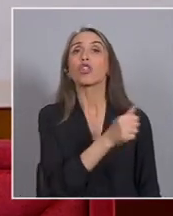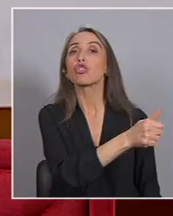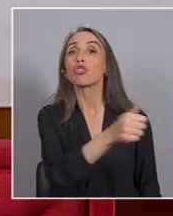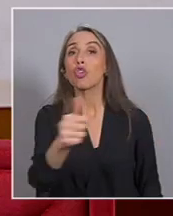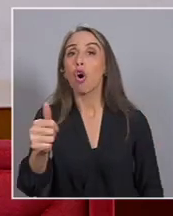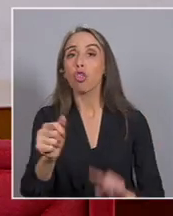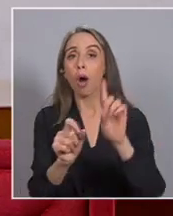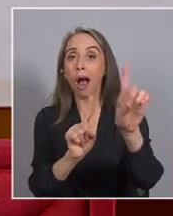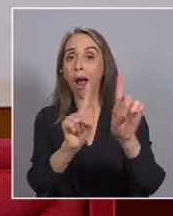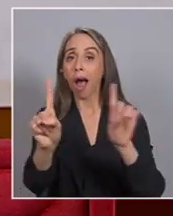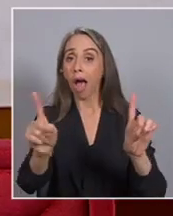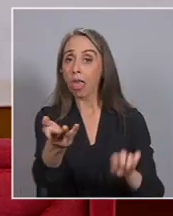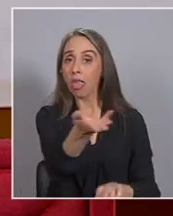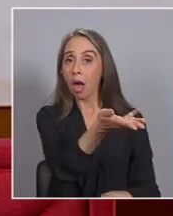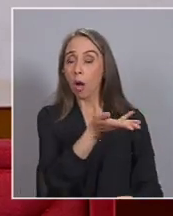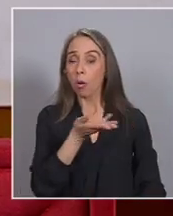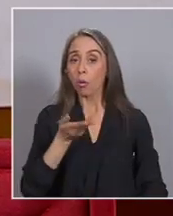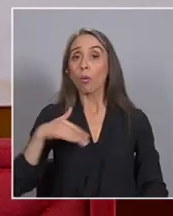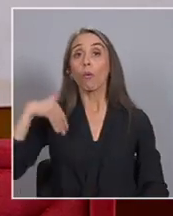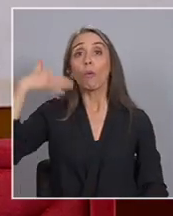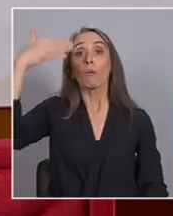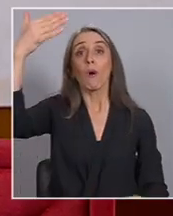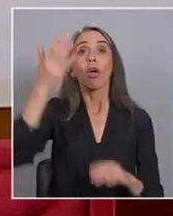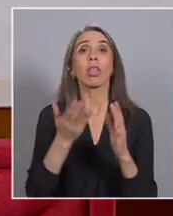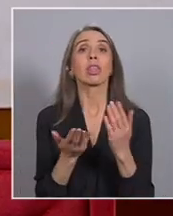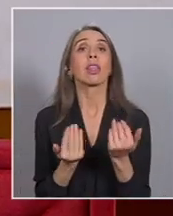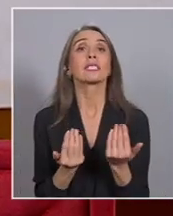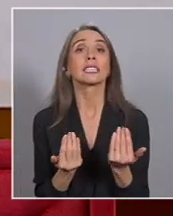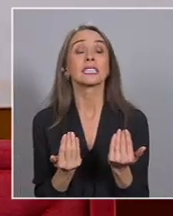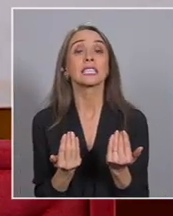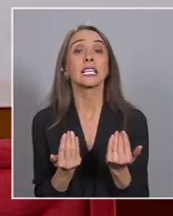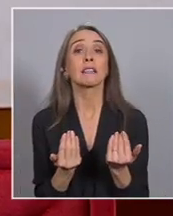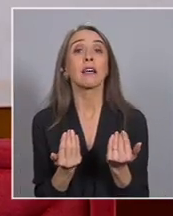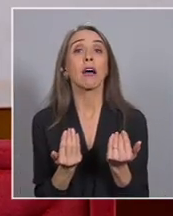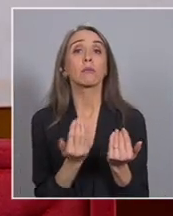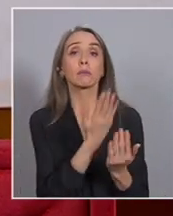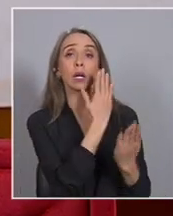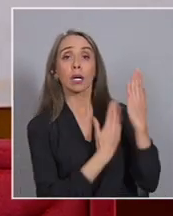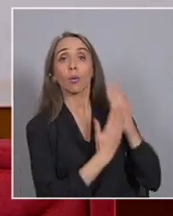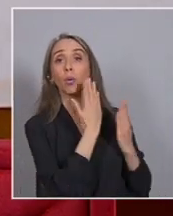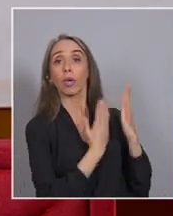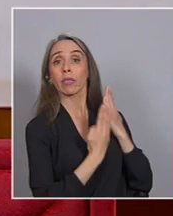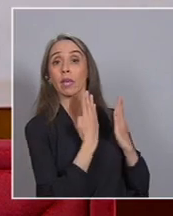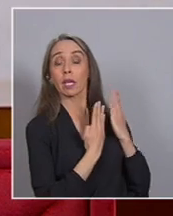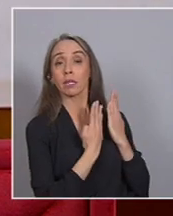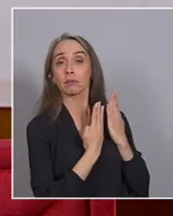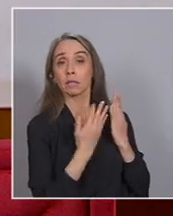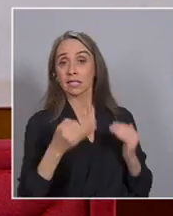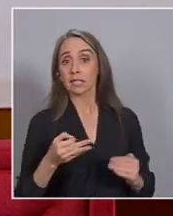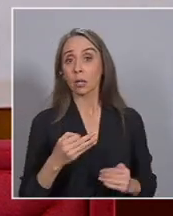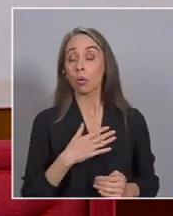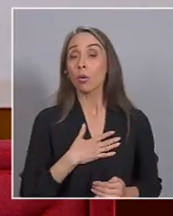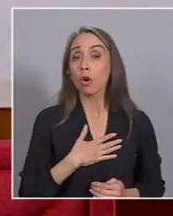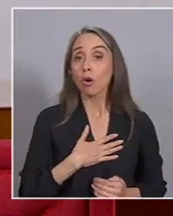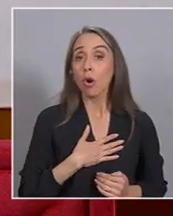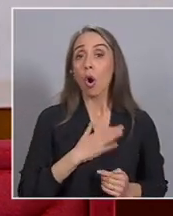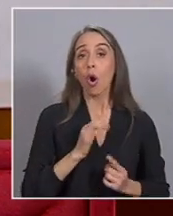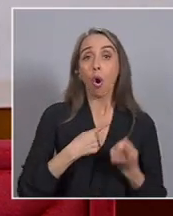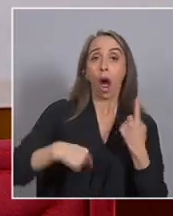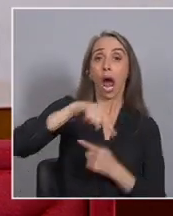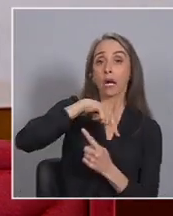de nosotros, va a requerir de cuidados. Y seguramente nos va a tocar cuidar a